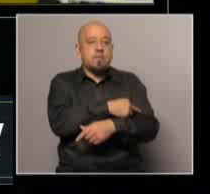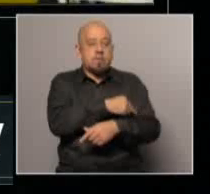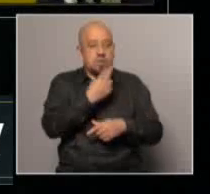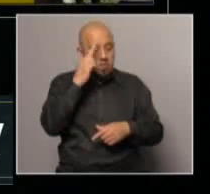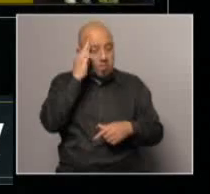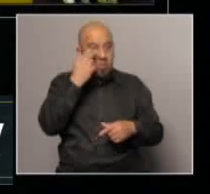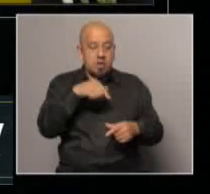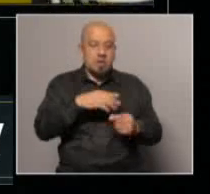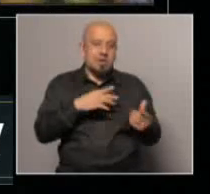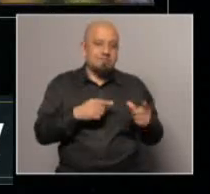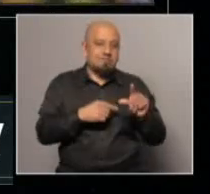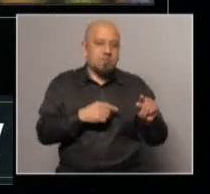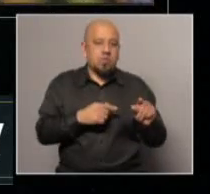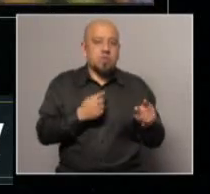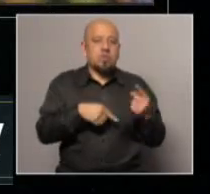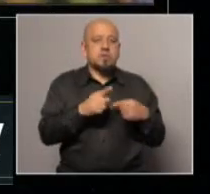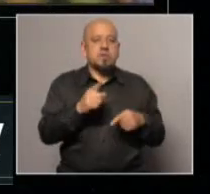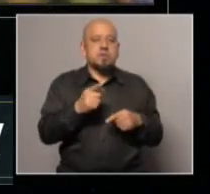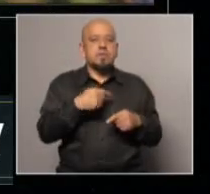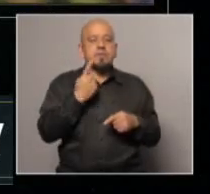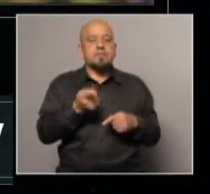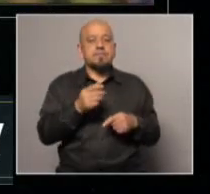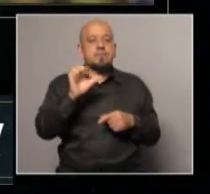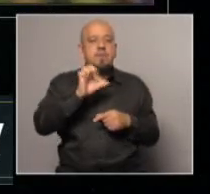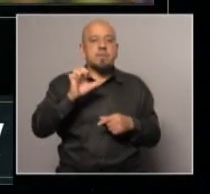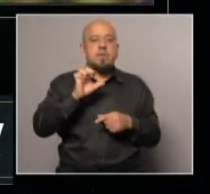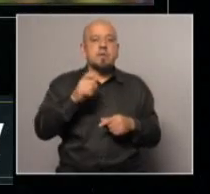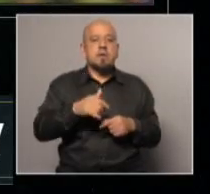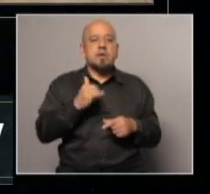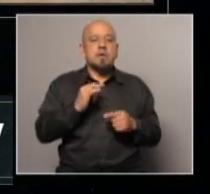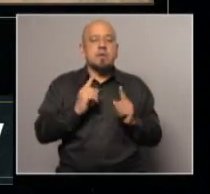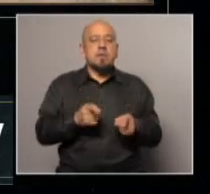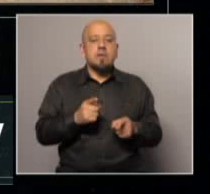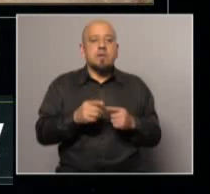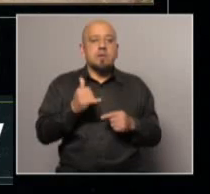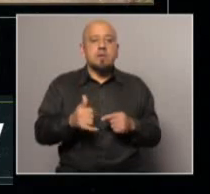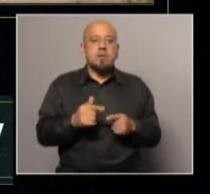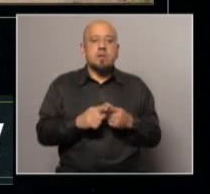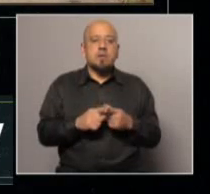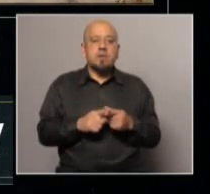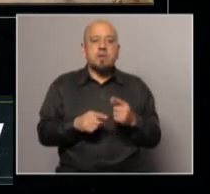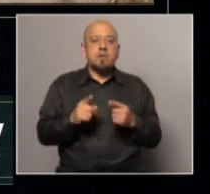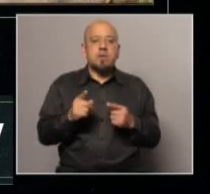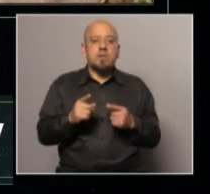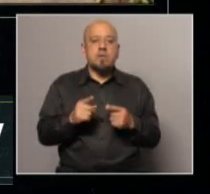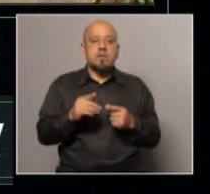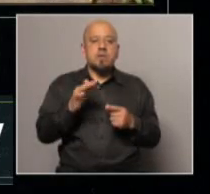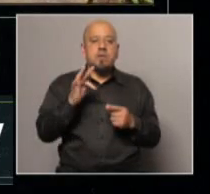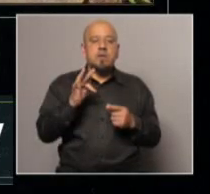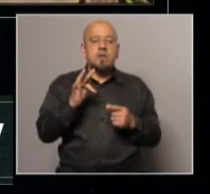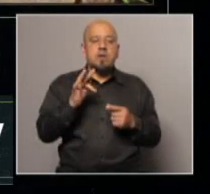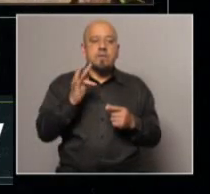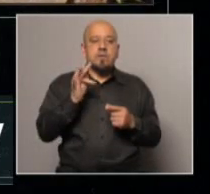¿no? También otra de la otra empresa que también está proveyendo, también tuvo un coqueteo con Francisco von